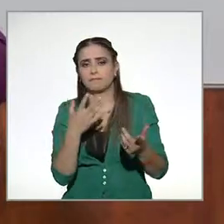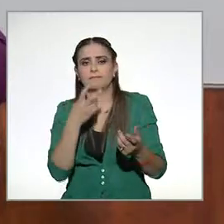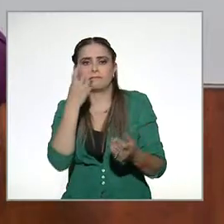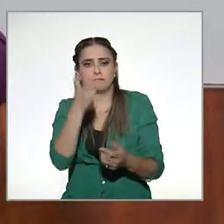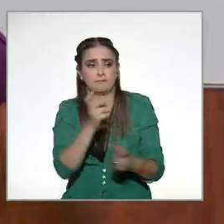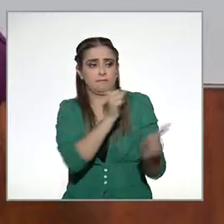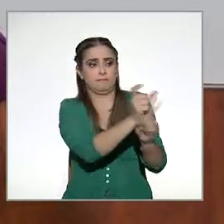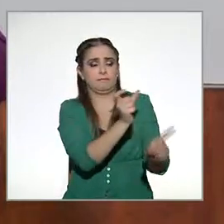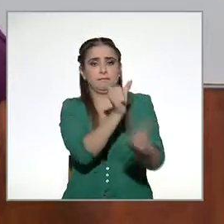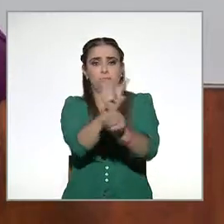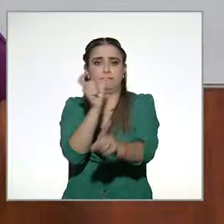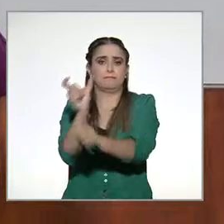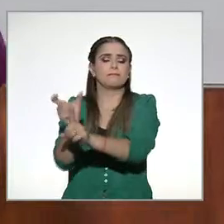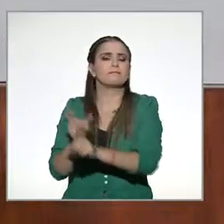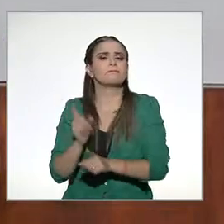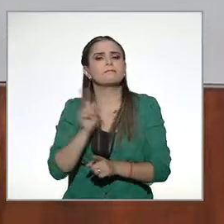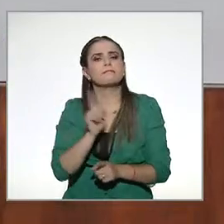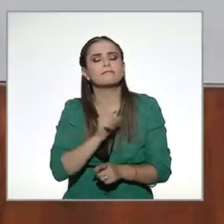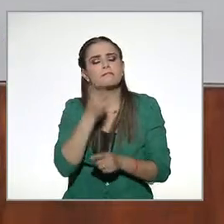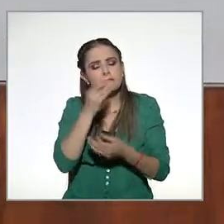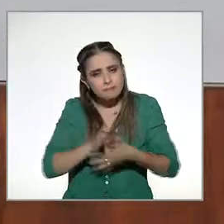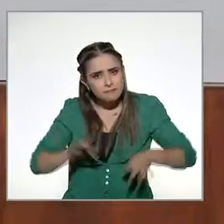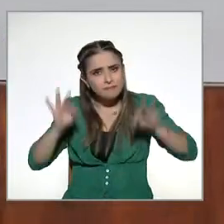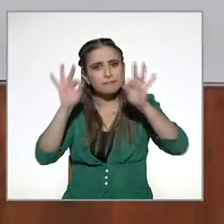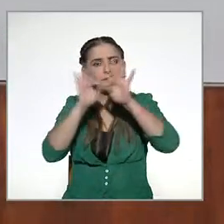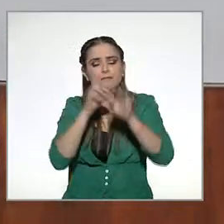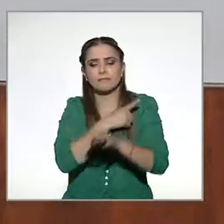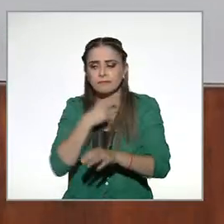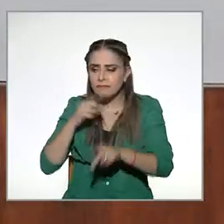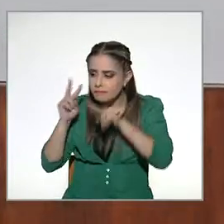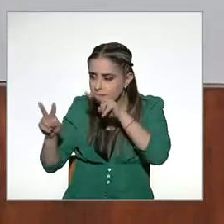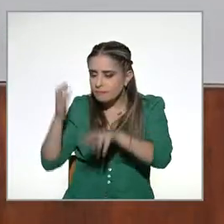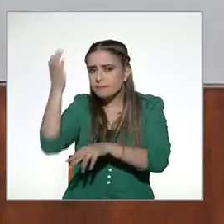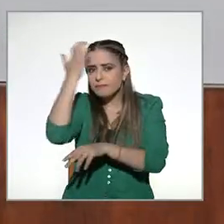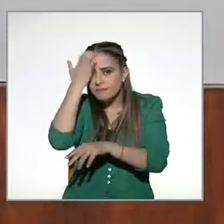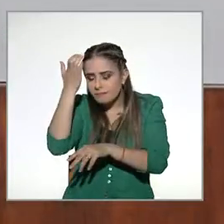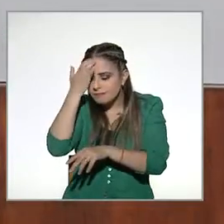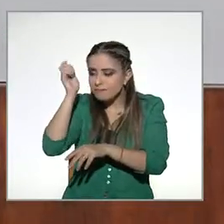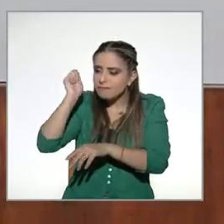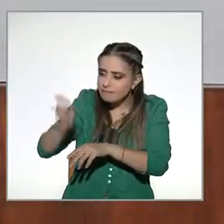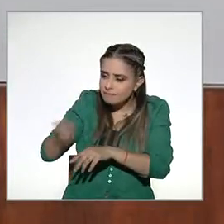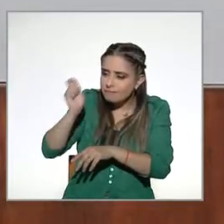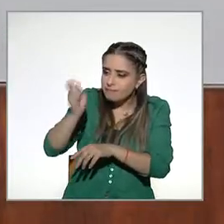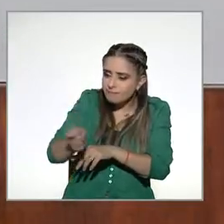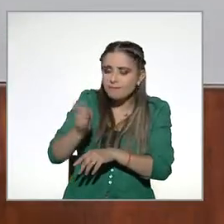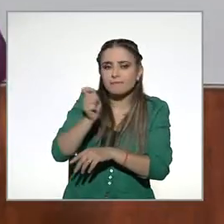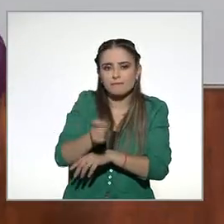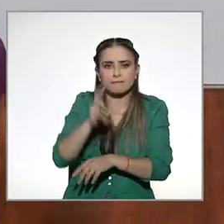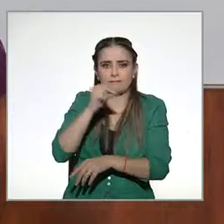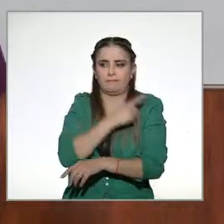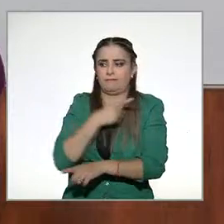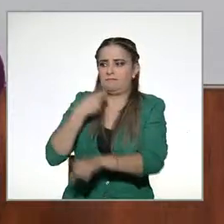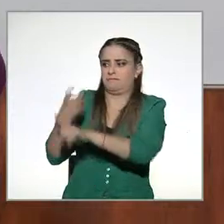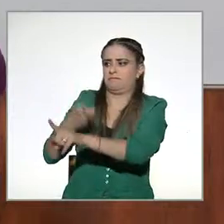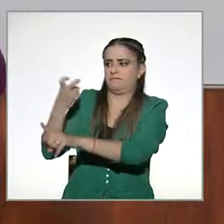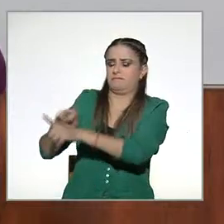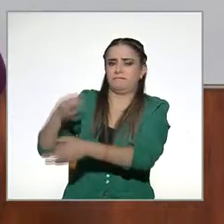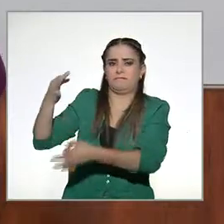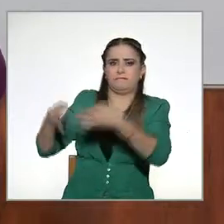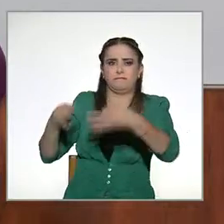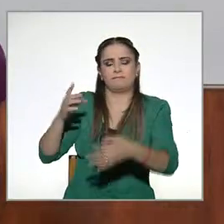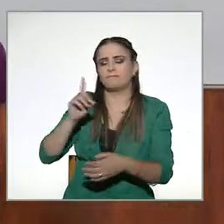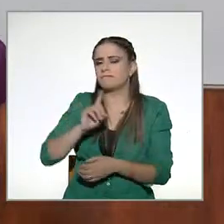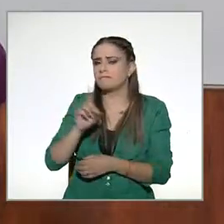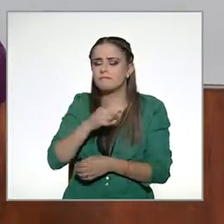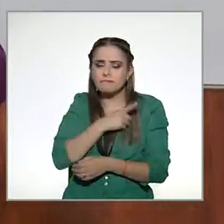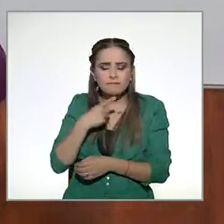de ver las cosas, pero lo importante es no estigmatizar y no poner el juicio luego, luego. Hay que abrirse también a conocer la personalidad